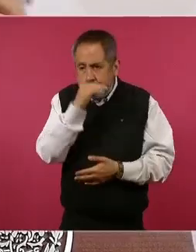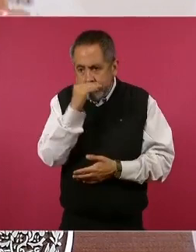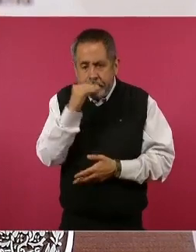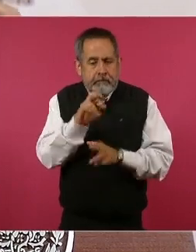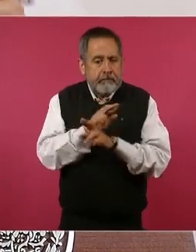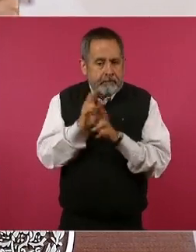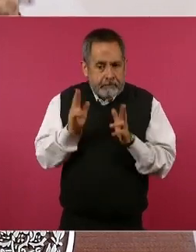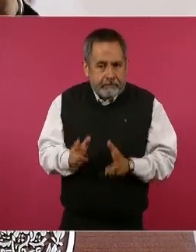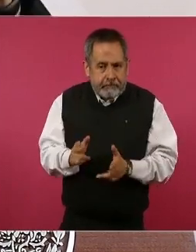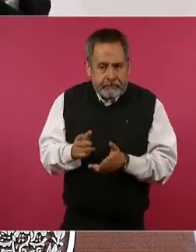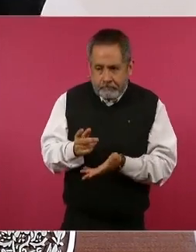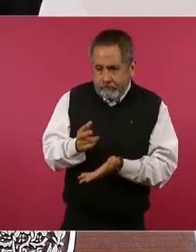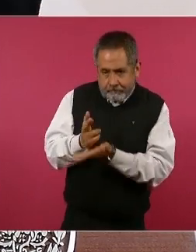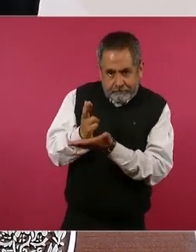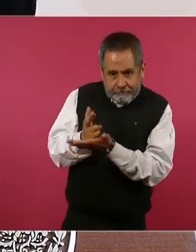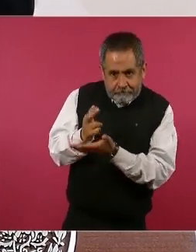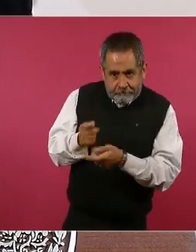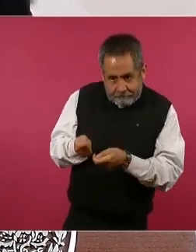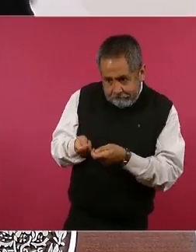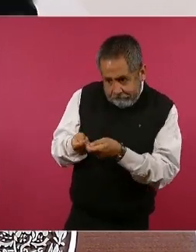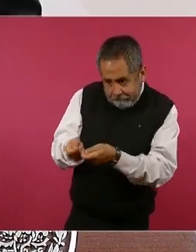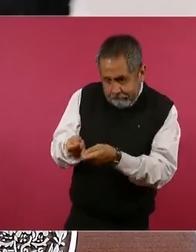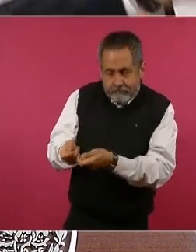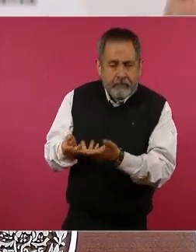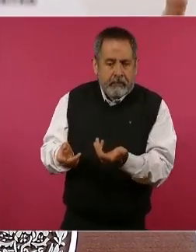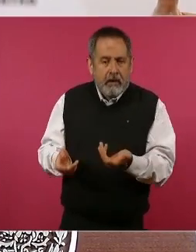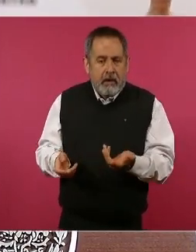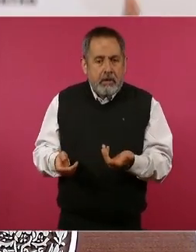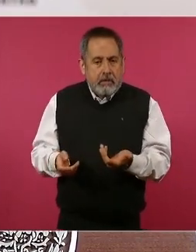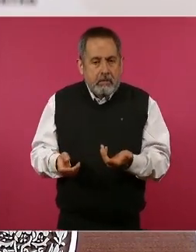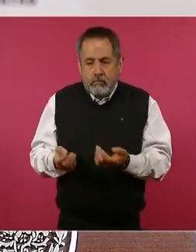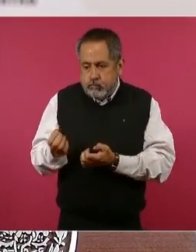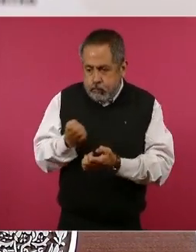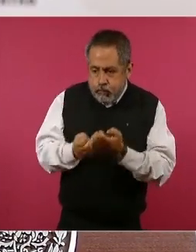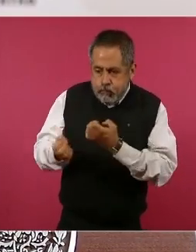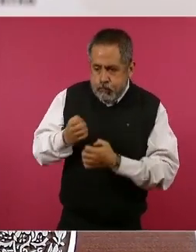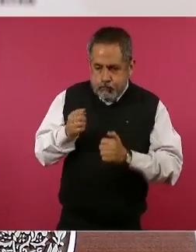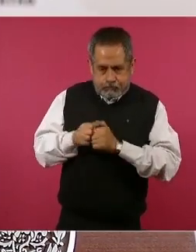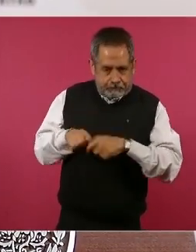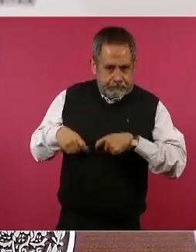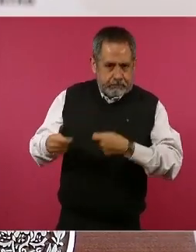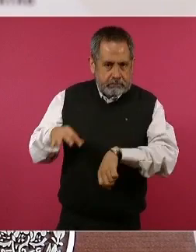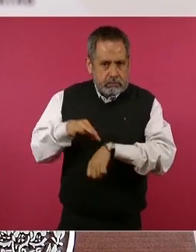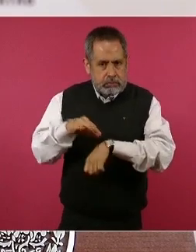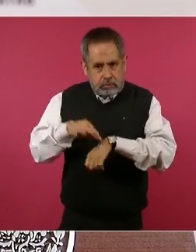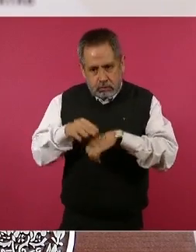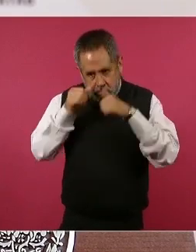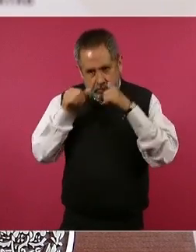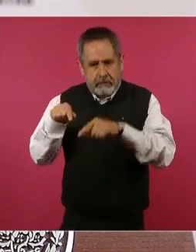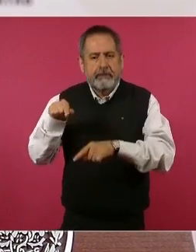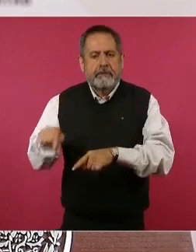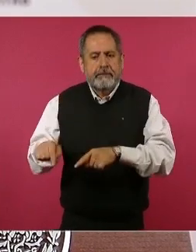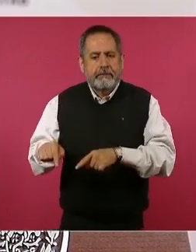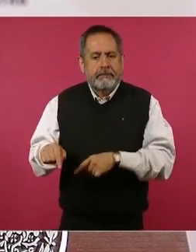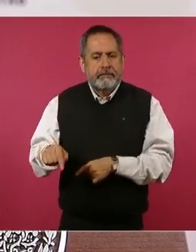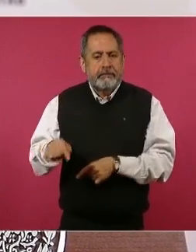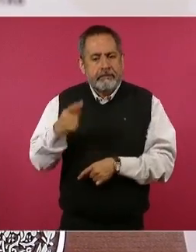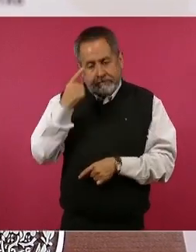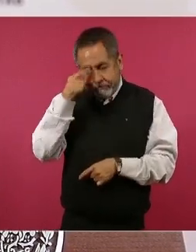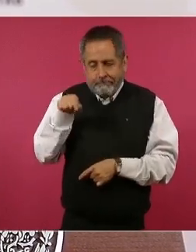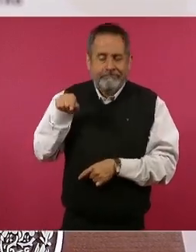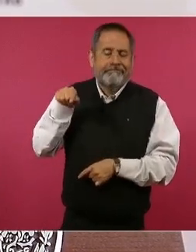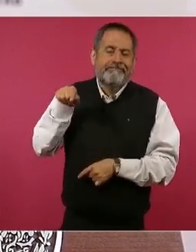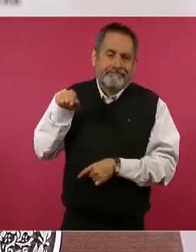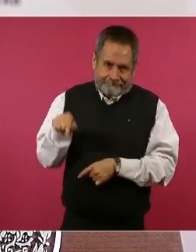lo mejor es que se tenga también la atención médica con el único